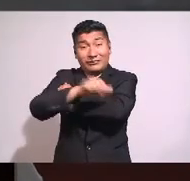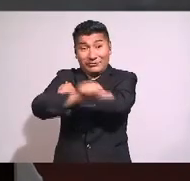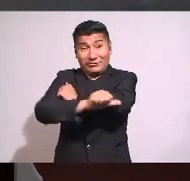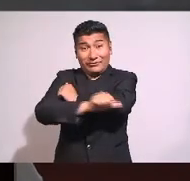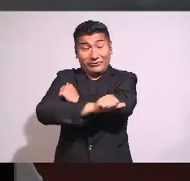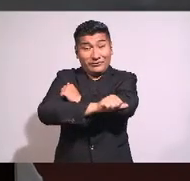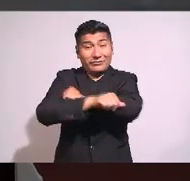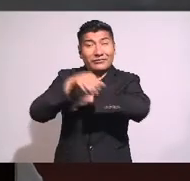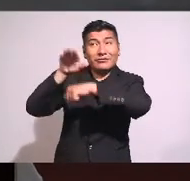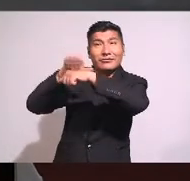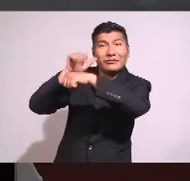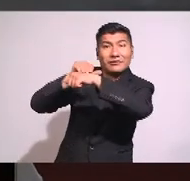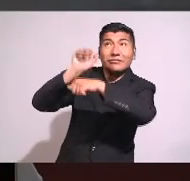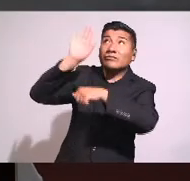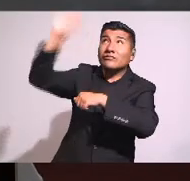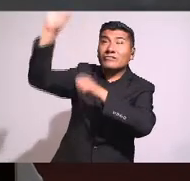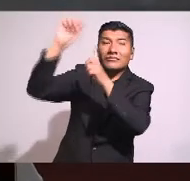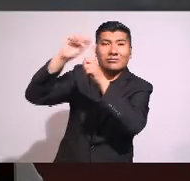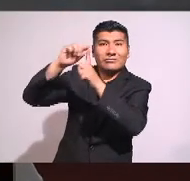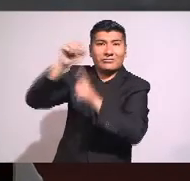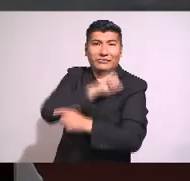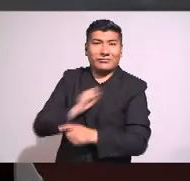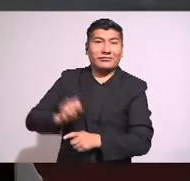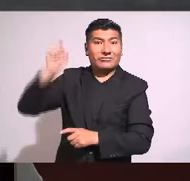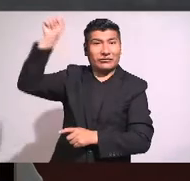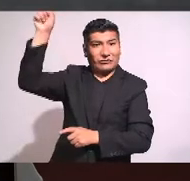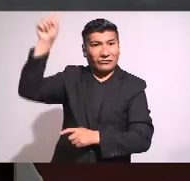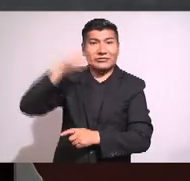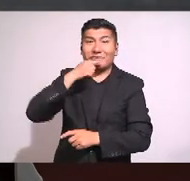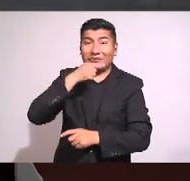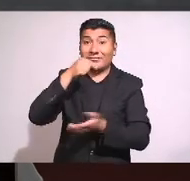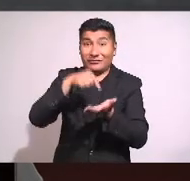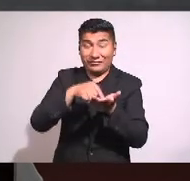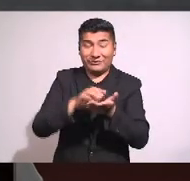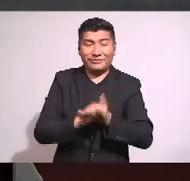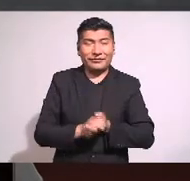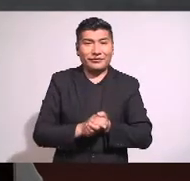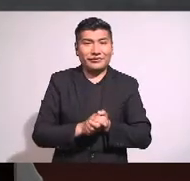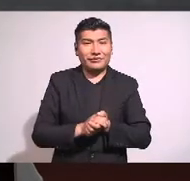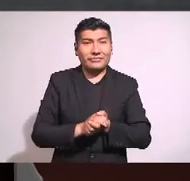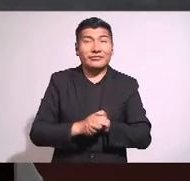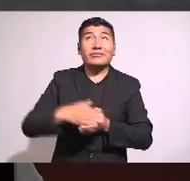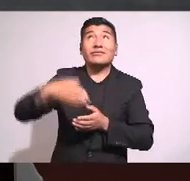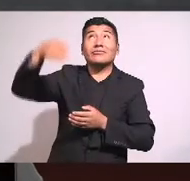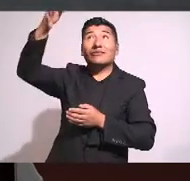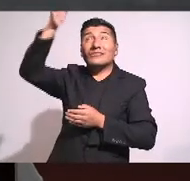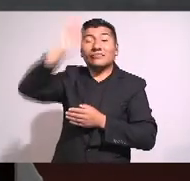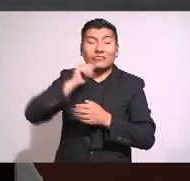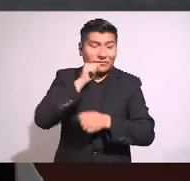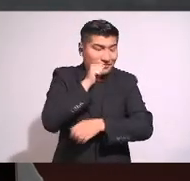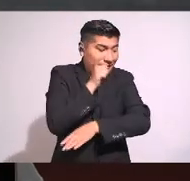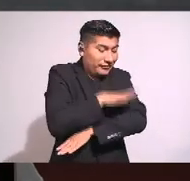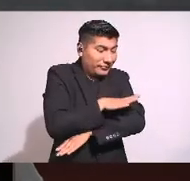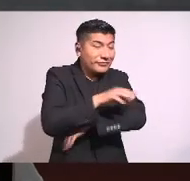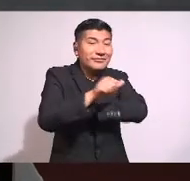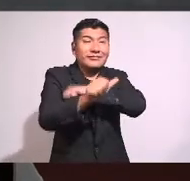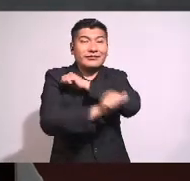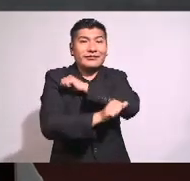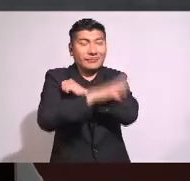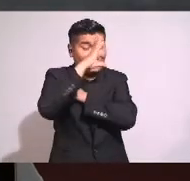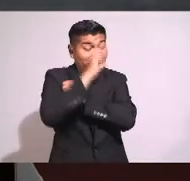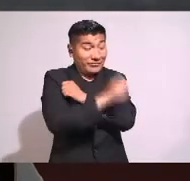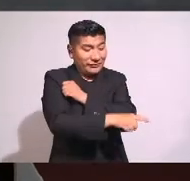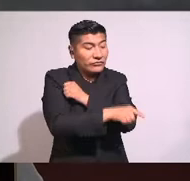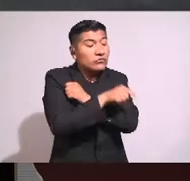la palabra del Señor. Y dice así: y Dios dijo a Abraham: